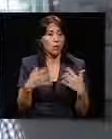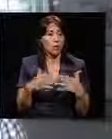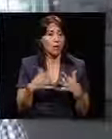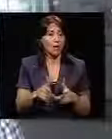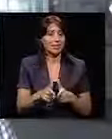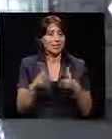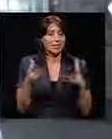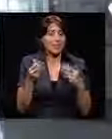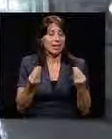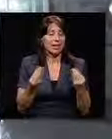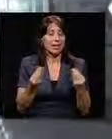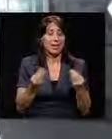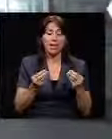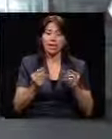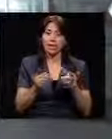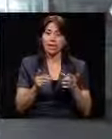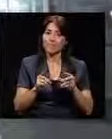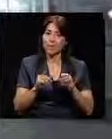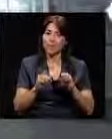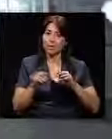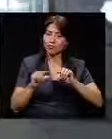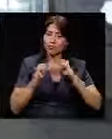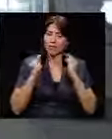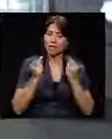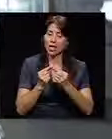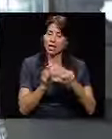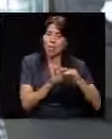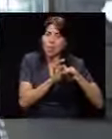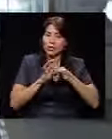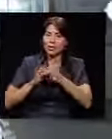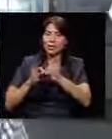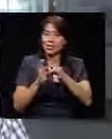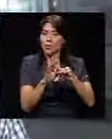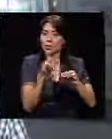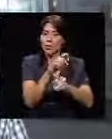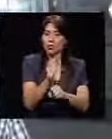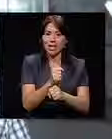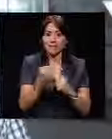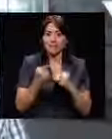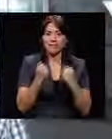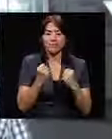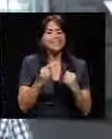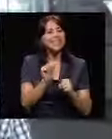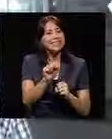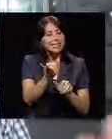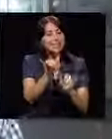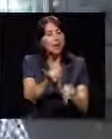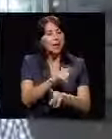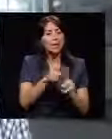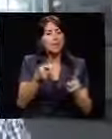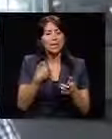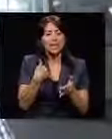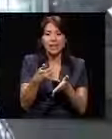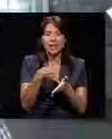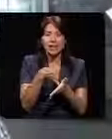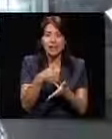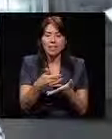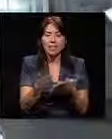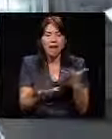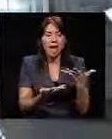que tenemos es que el movimiento asociativo no se ha consolidado como tal. O sea, está, pero tiene